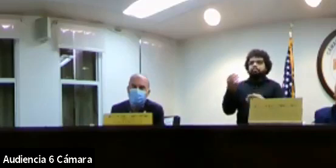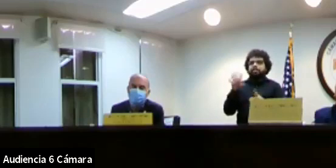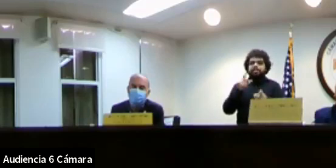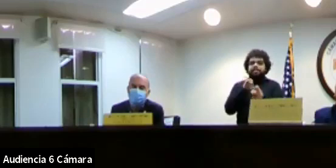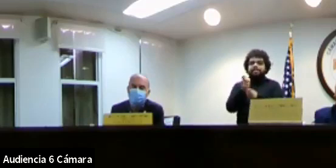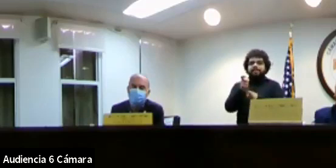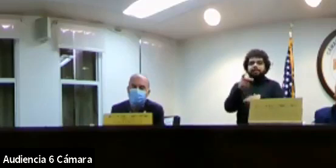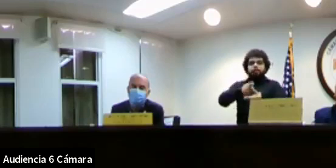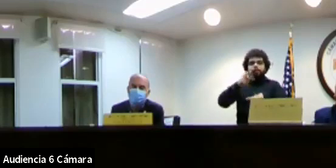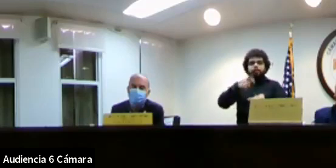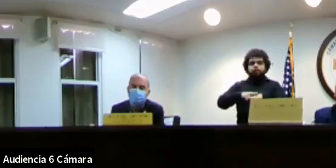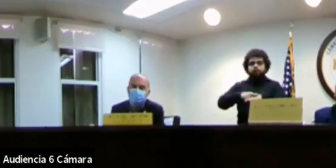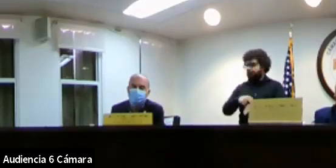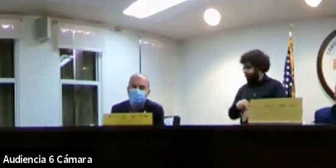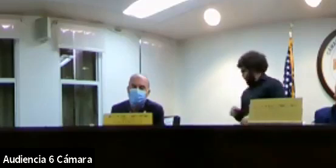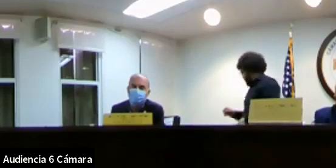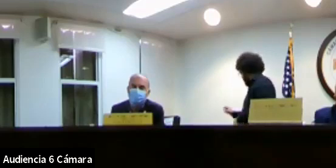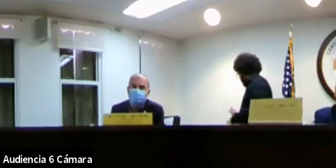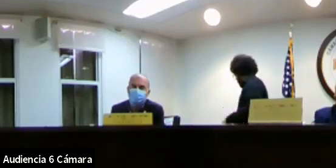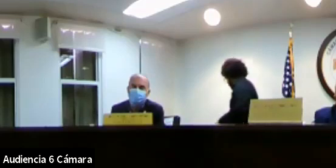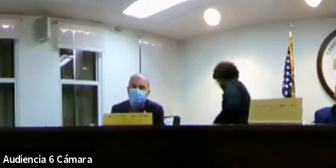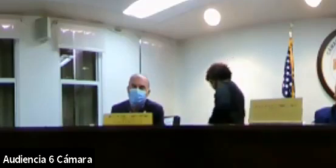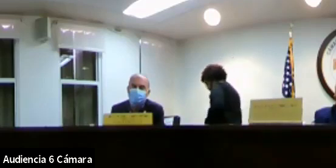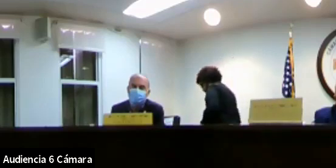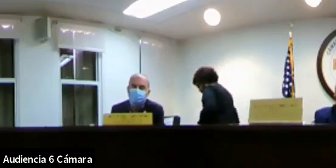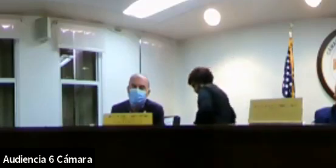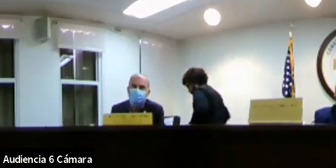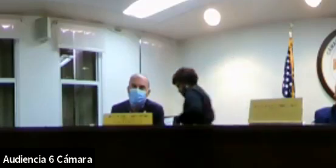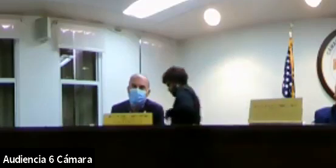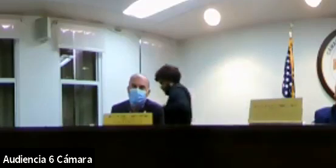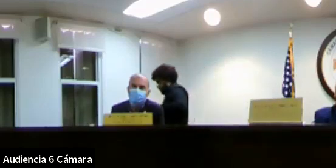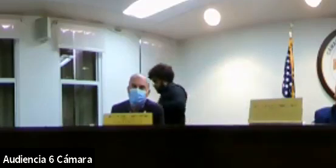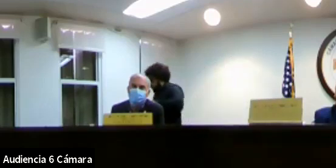nosotros empezamos, cuando usted mira, o sea,